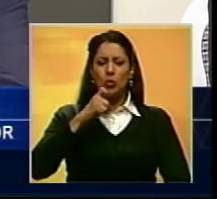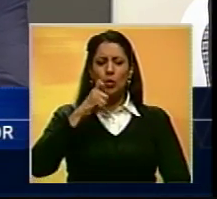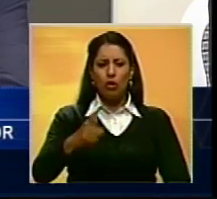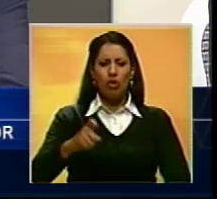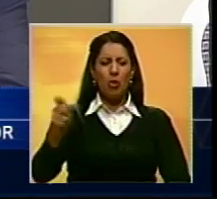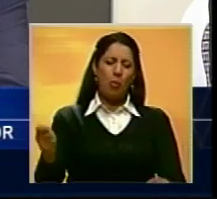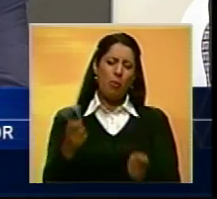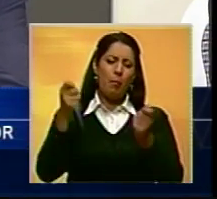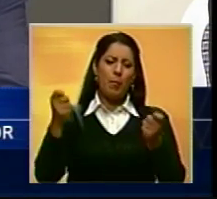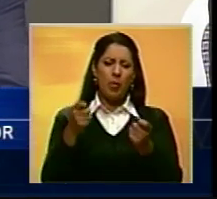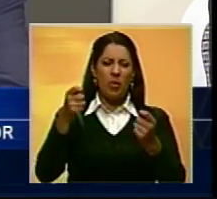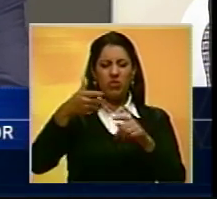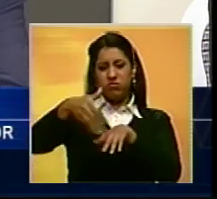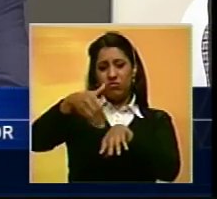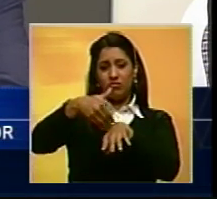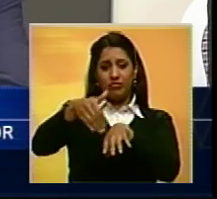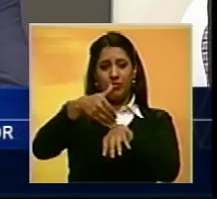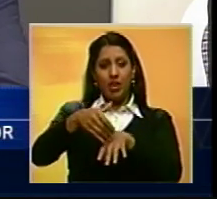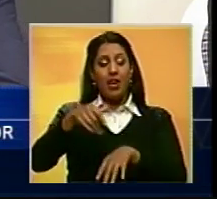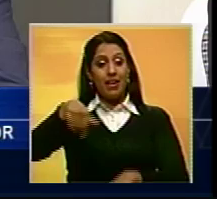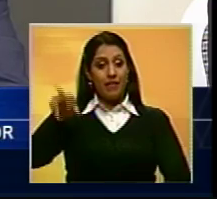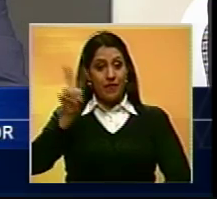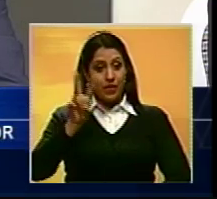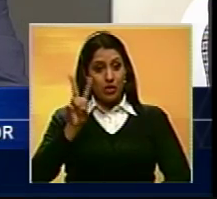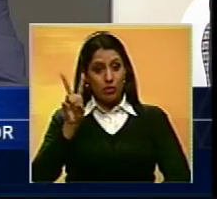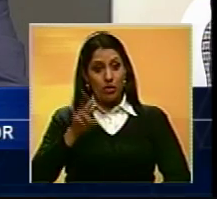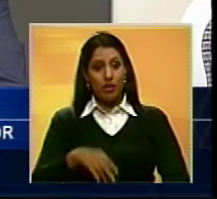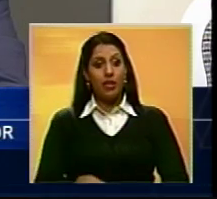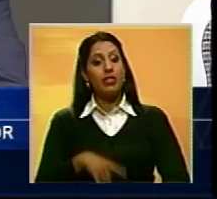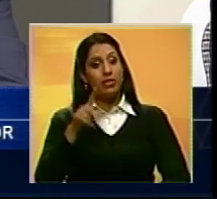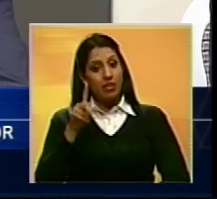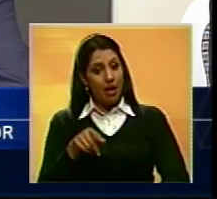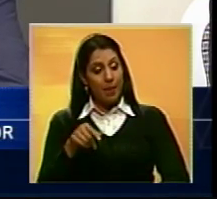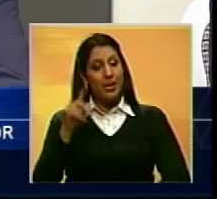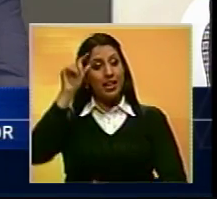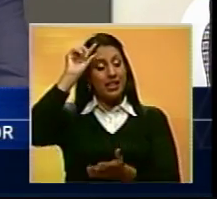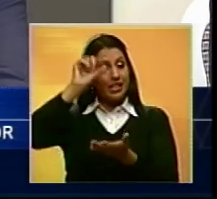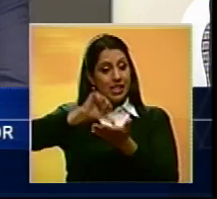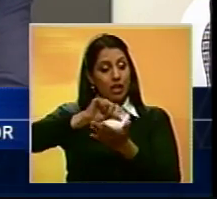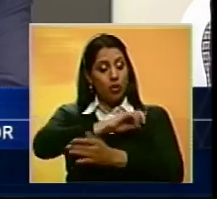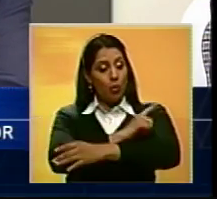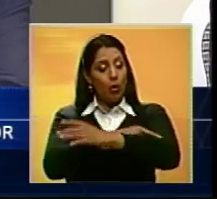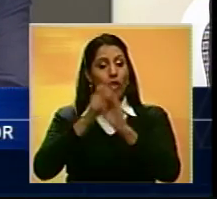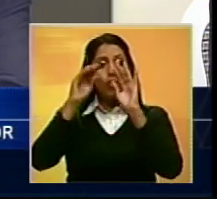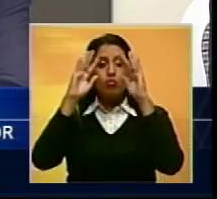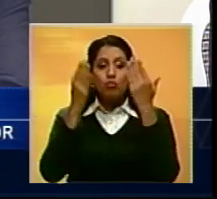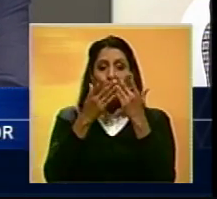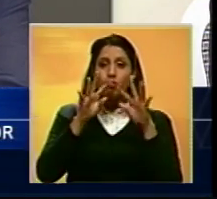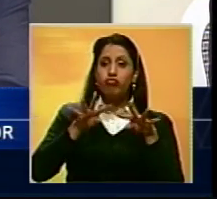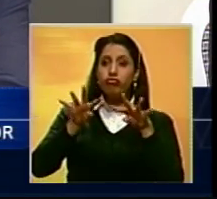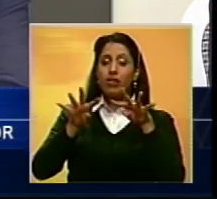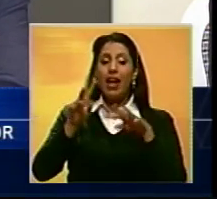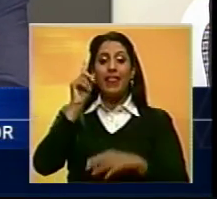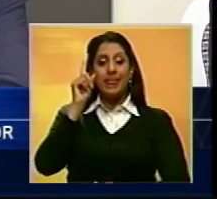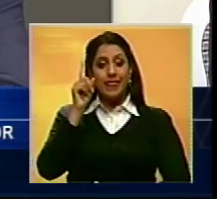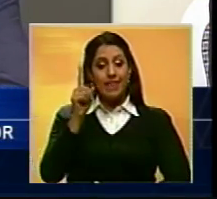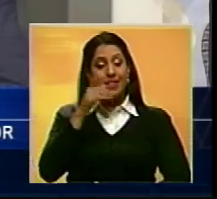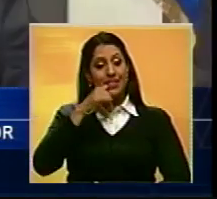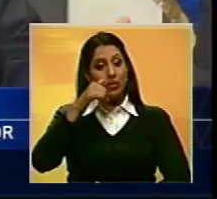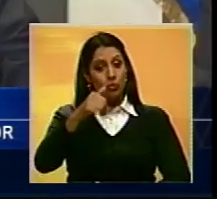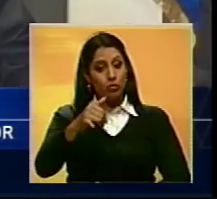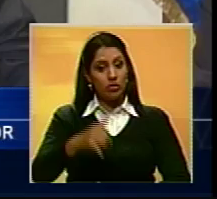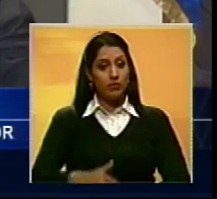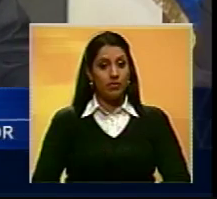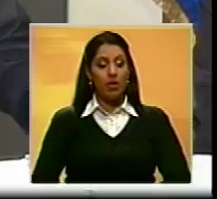las campañas de desprestigio en Venezuela y también en centros de poder del mundo entero sean